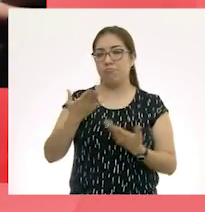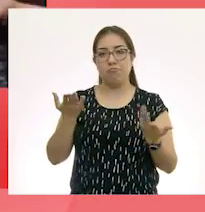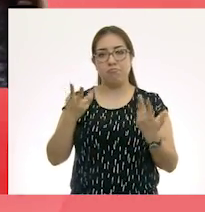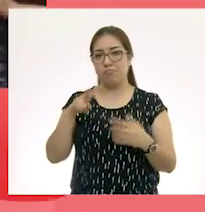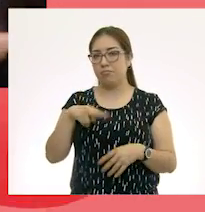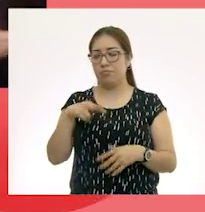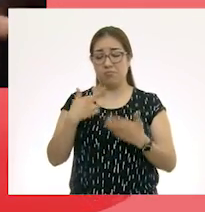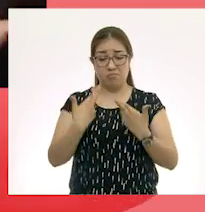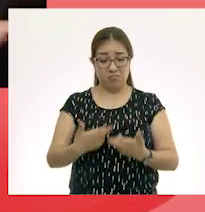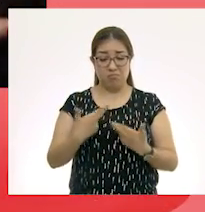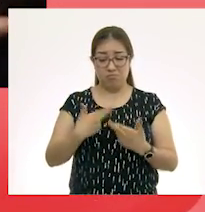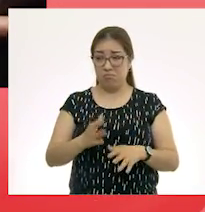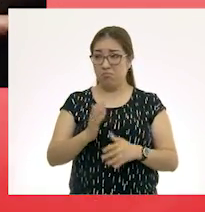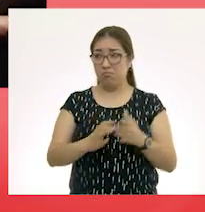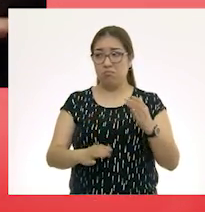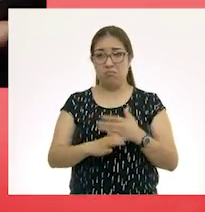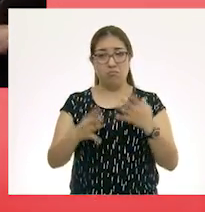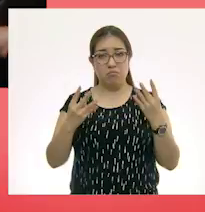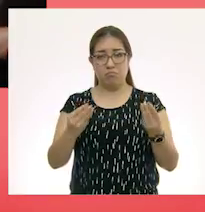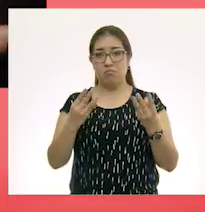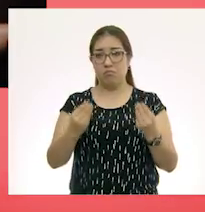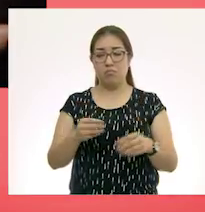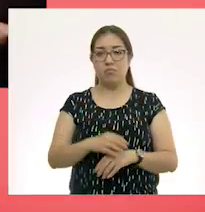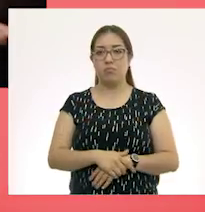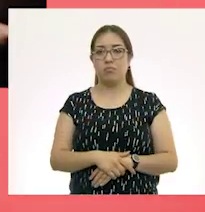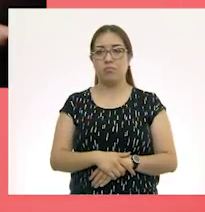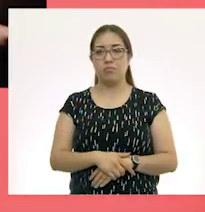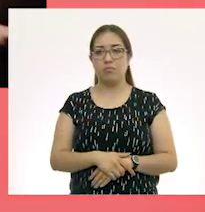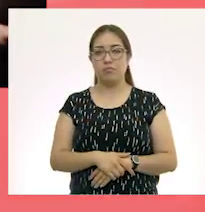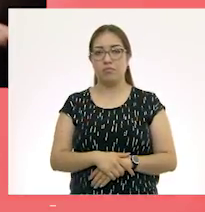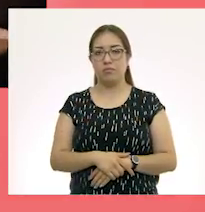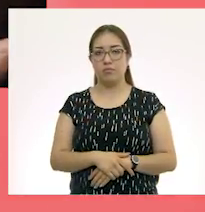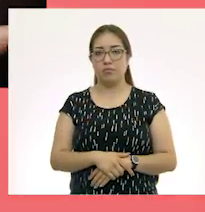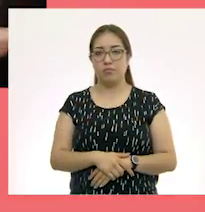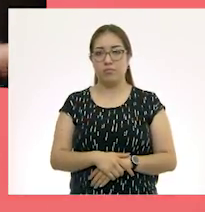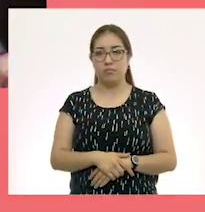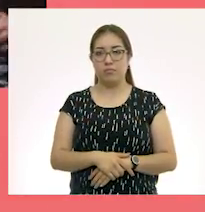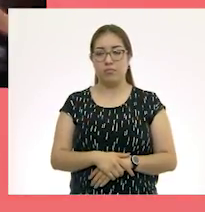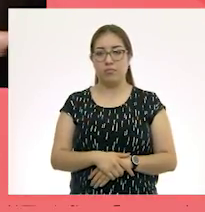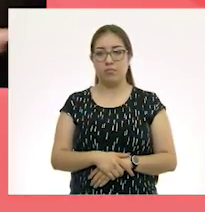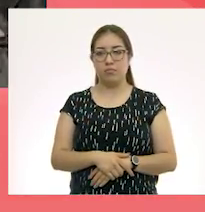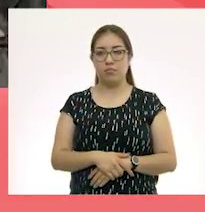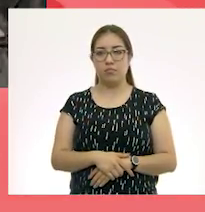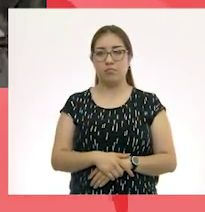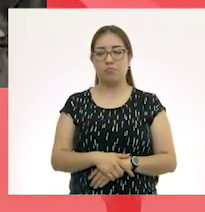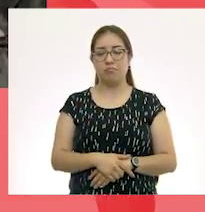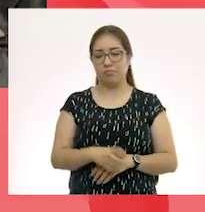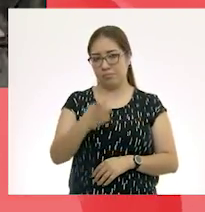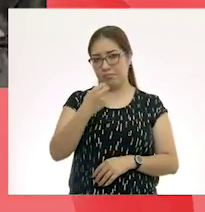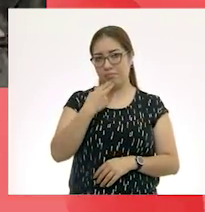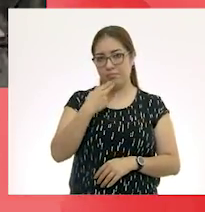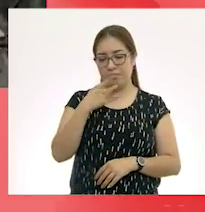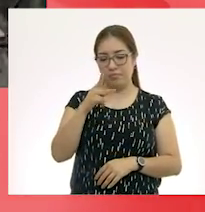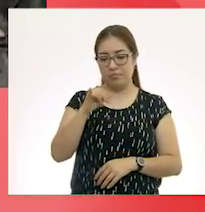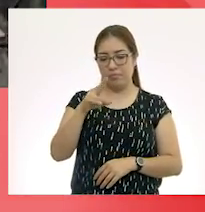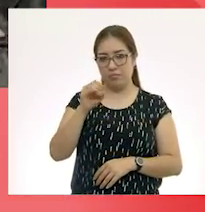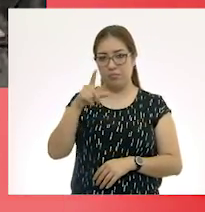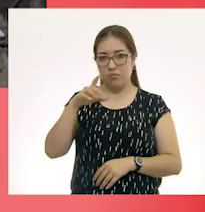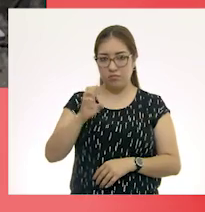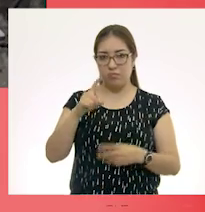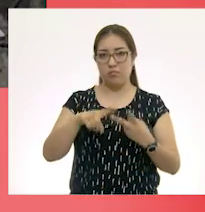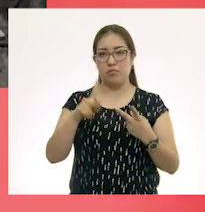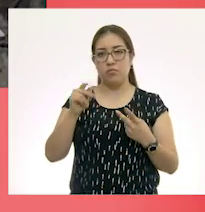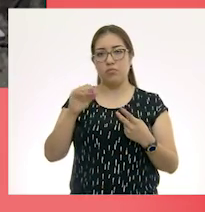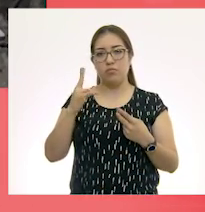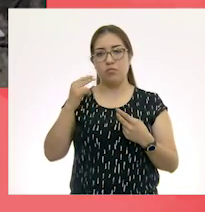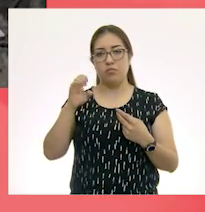cosas, galletas, todo eso no había. No. Entonces ellos hacían esto para sus viajes, como usted dice, el pinole, esto y otras cosas